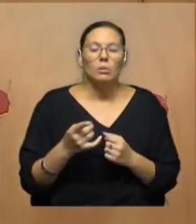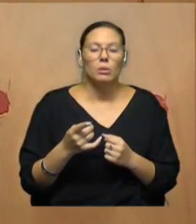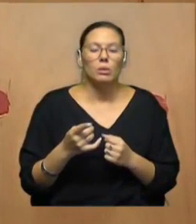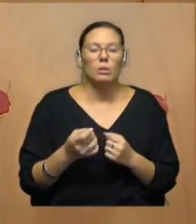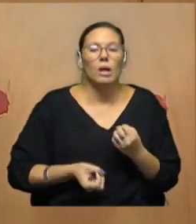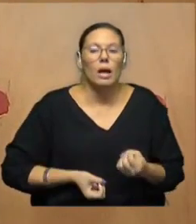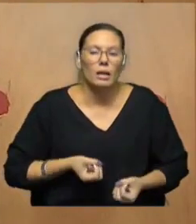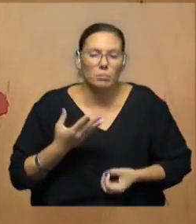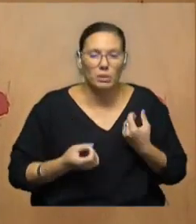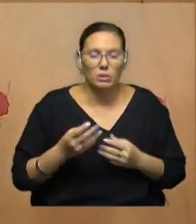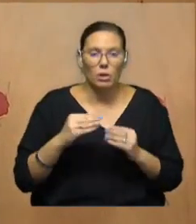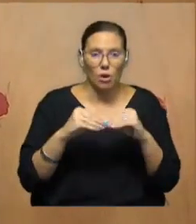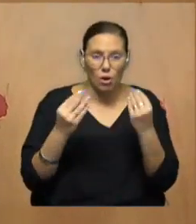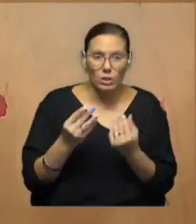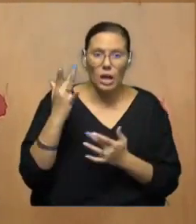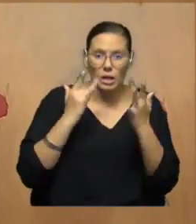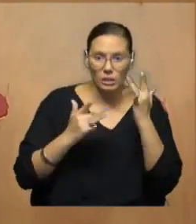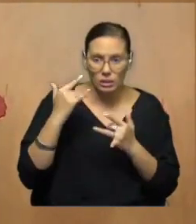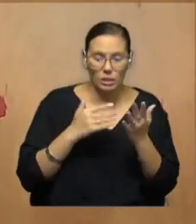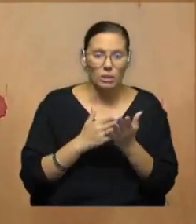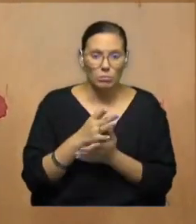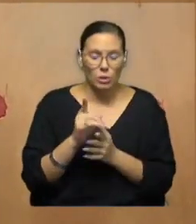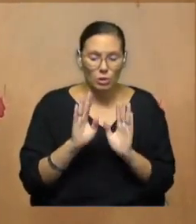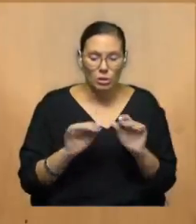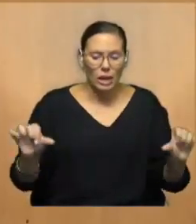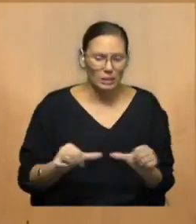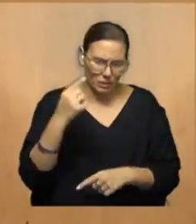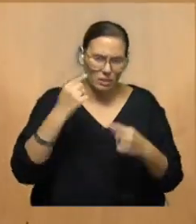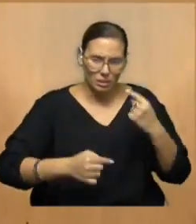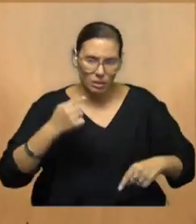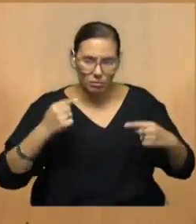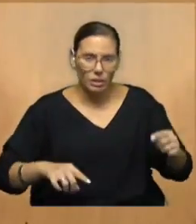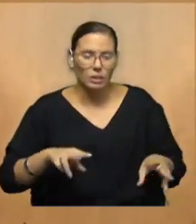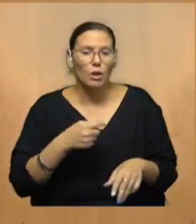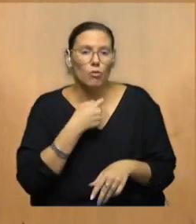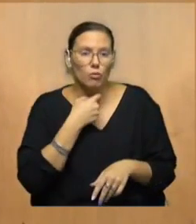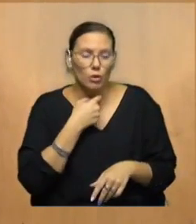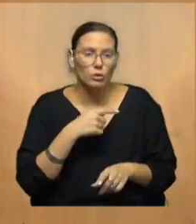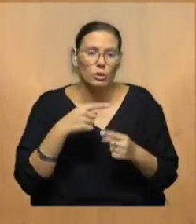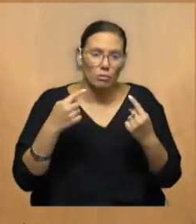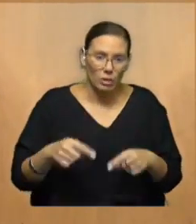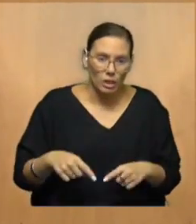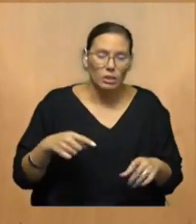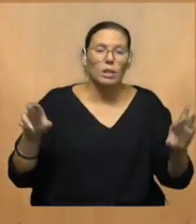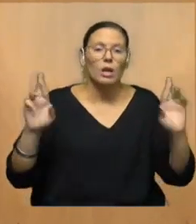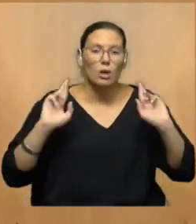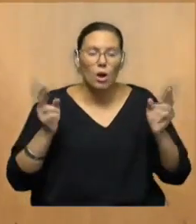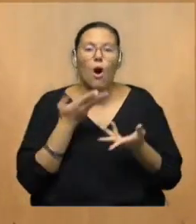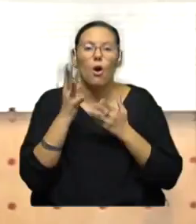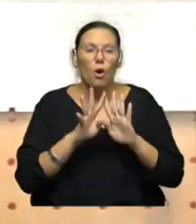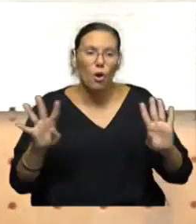es una expresión interdisciplinaria. Vos te dedicás a hacer muchas actividades relacionadas con la voz de diferentes puntos, de lo sonoro, coros,